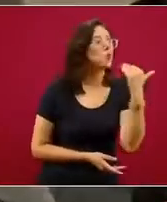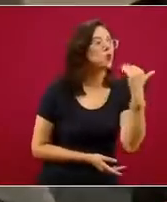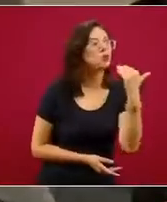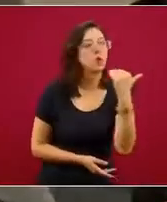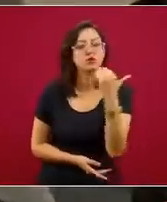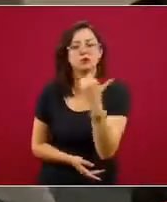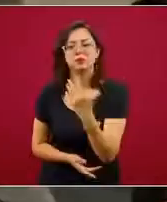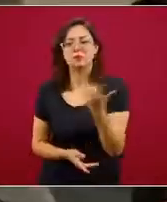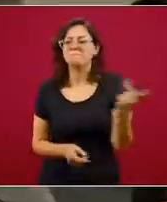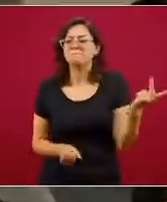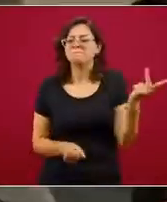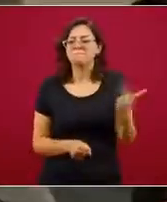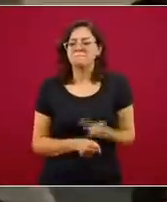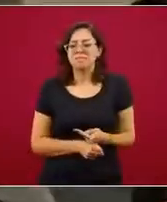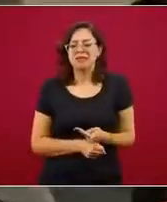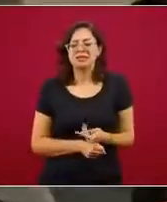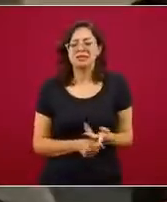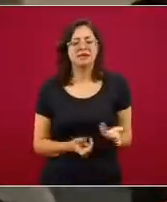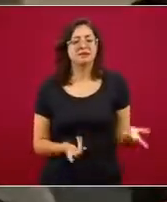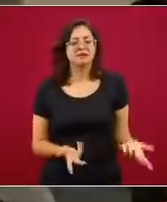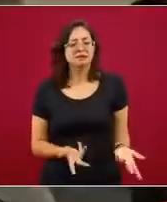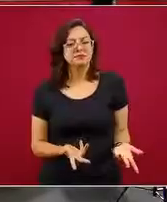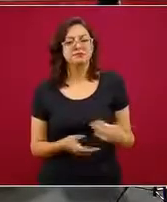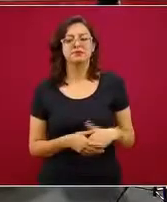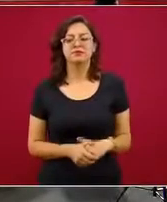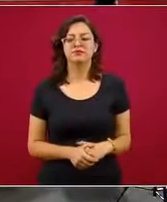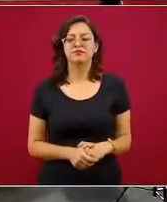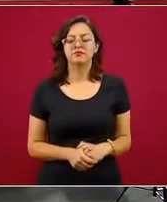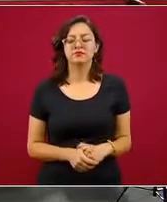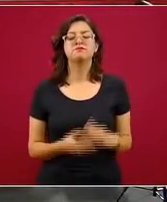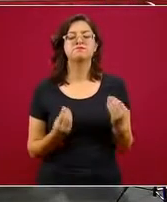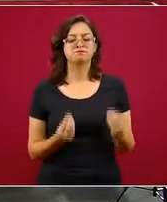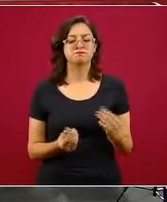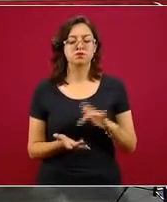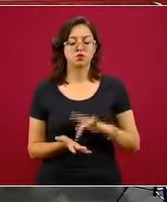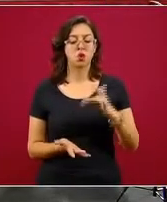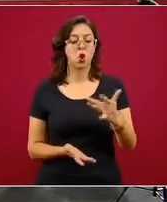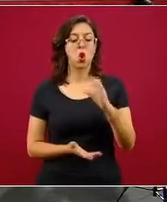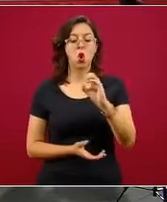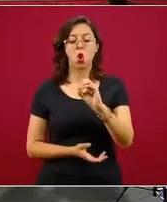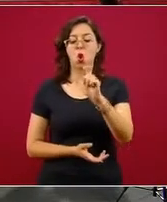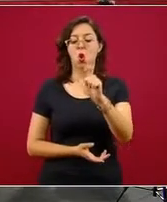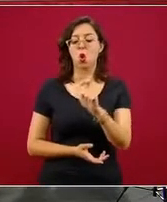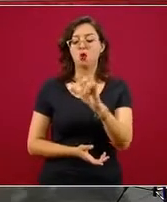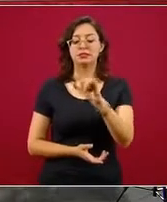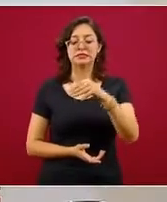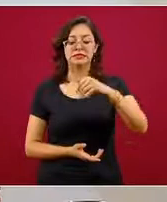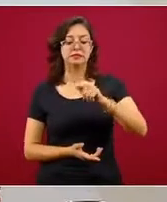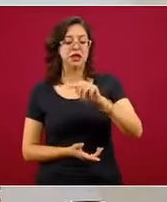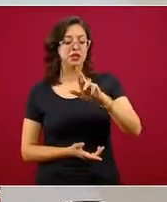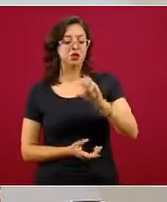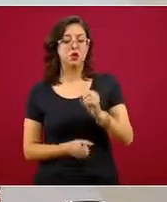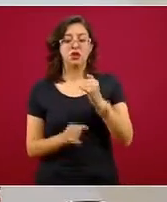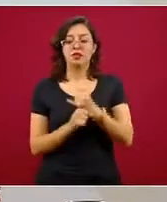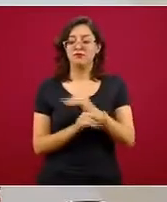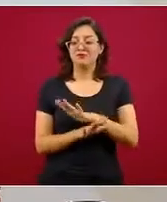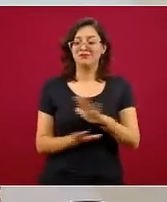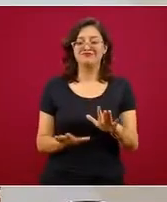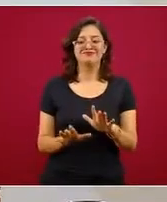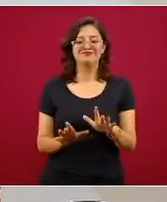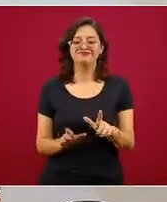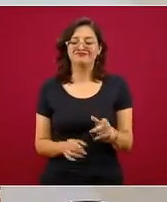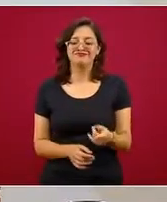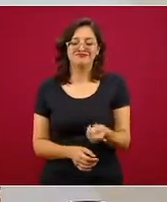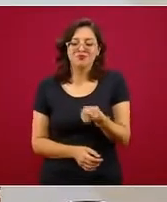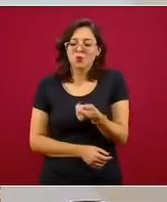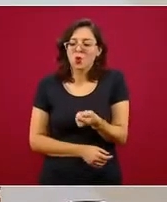farmacias. ¿A qué se debe y qué se puede hacer? Muchas gracias. Del oxímetro hemos hablado poco, y nos quedan 2 minutos,